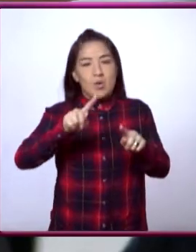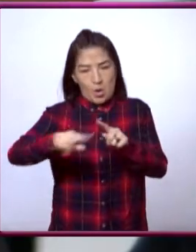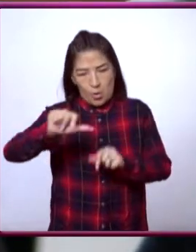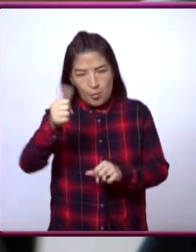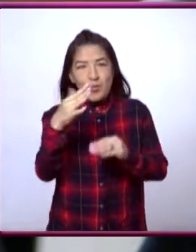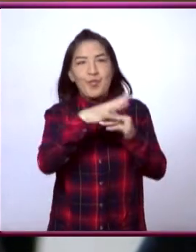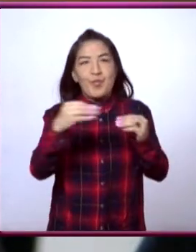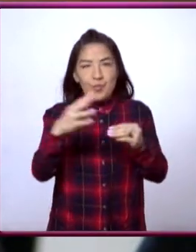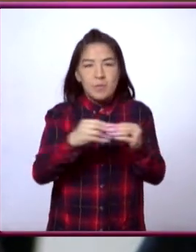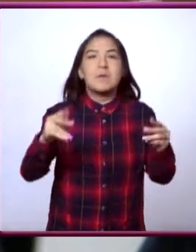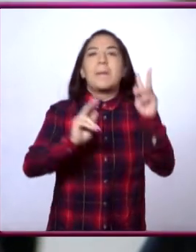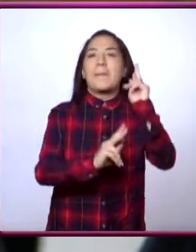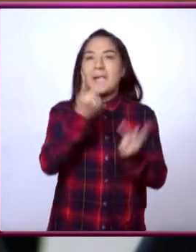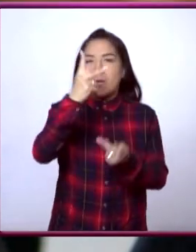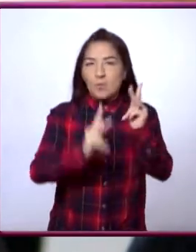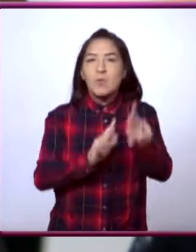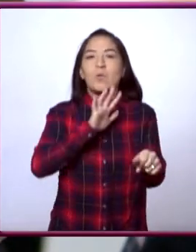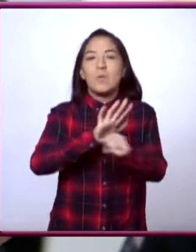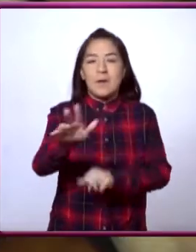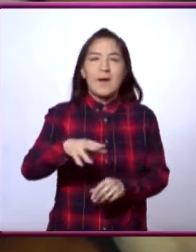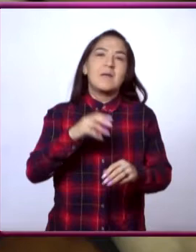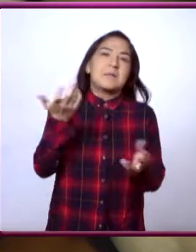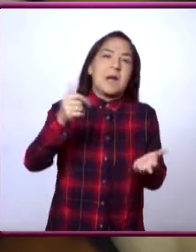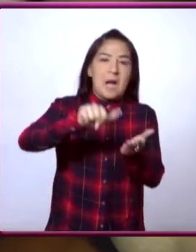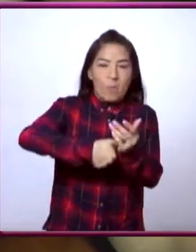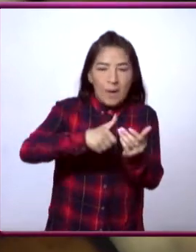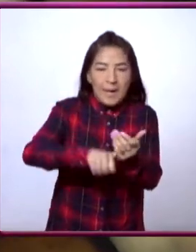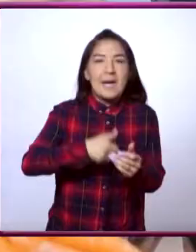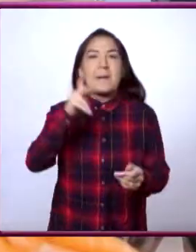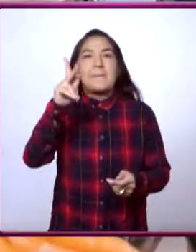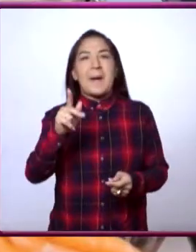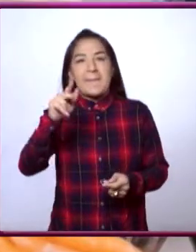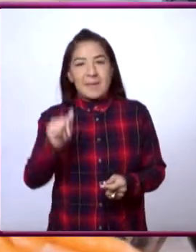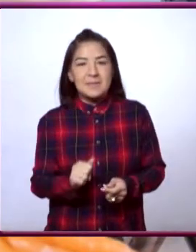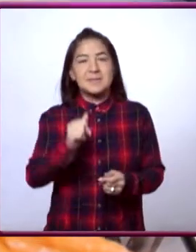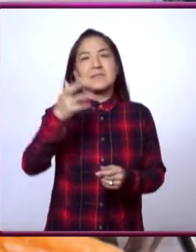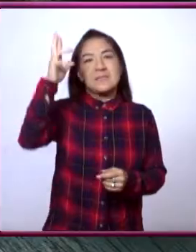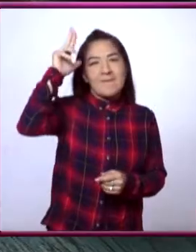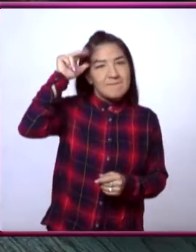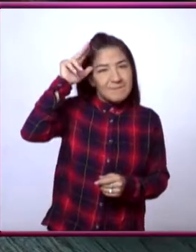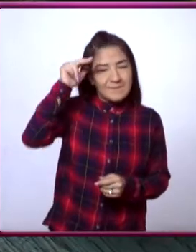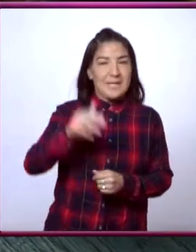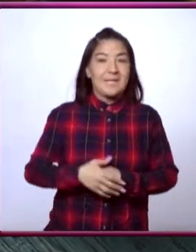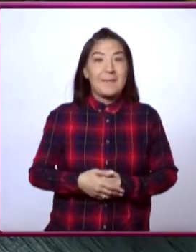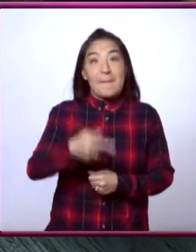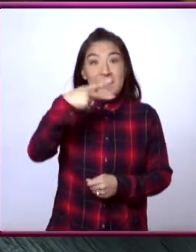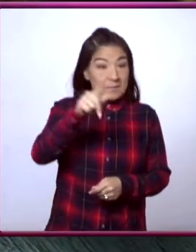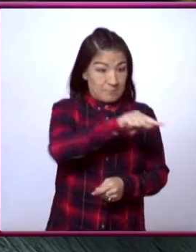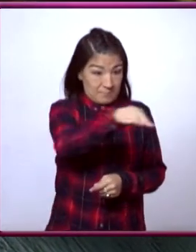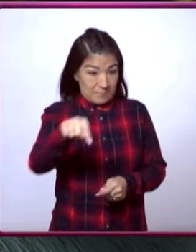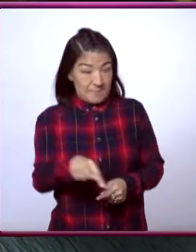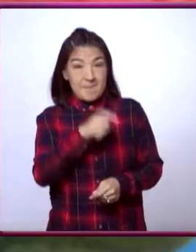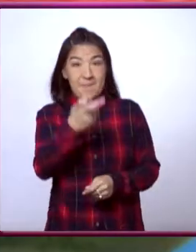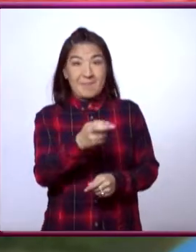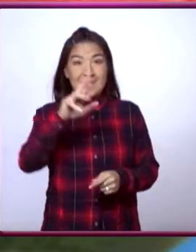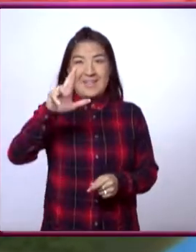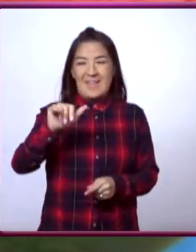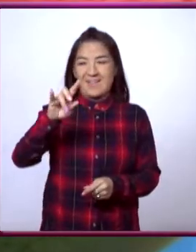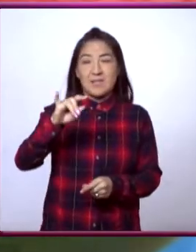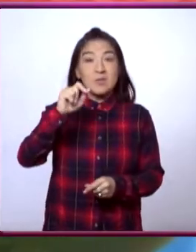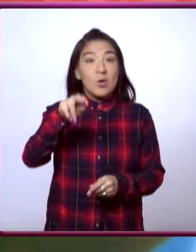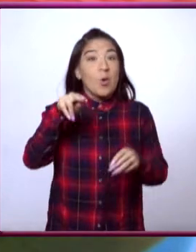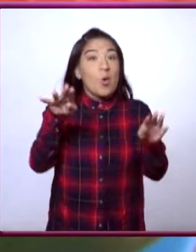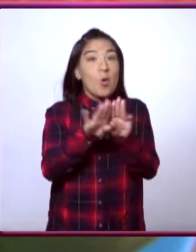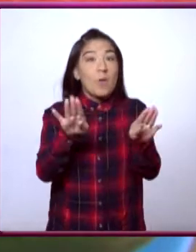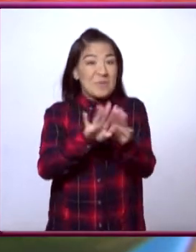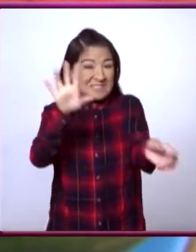y legumbres que radian, como el aguacate, las papas y las zanahorias. Pero ninguna dosis de esta radiación es